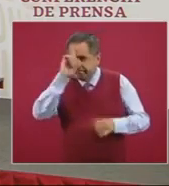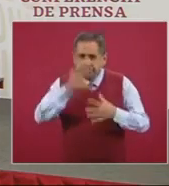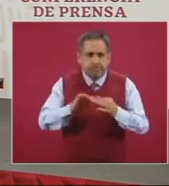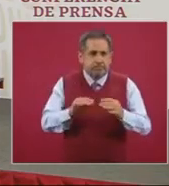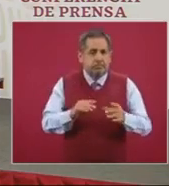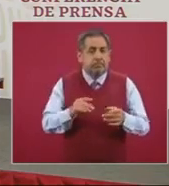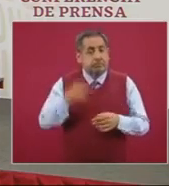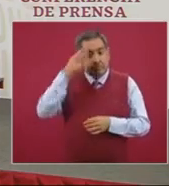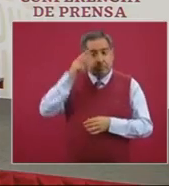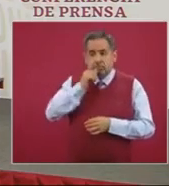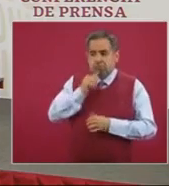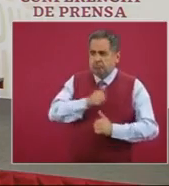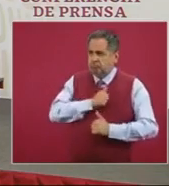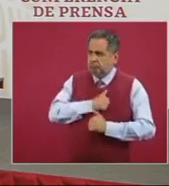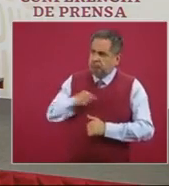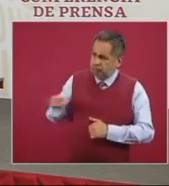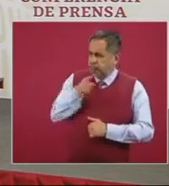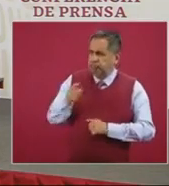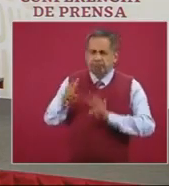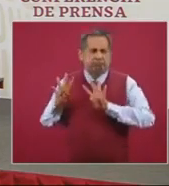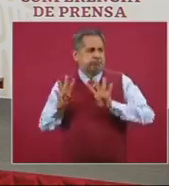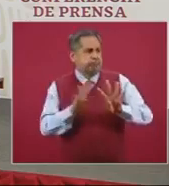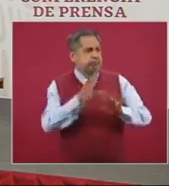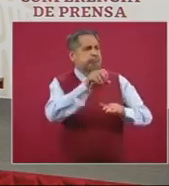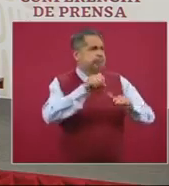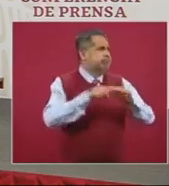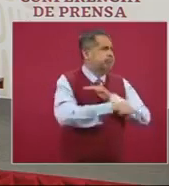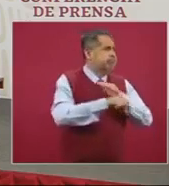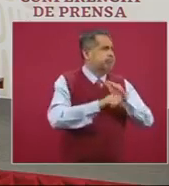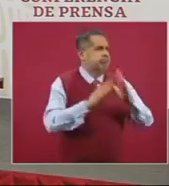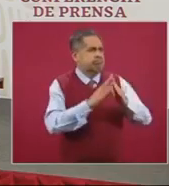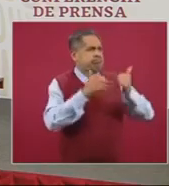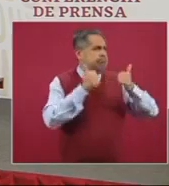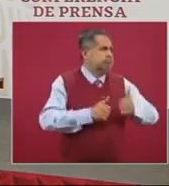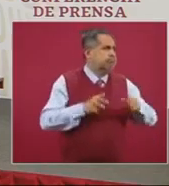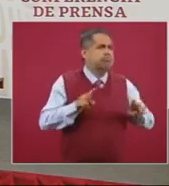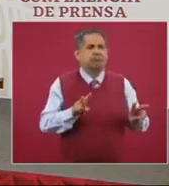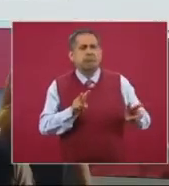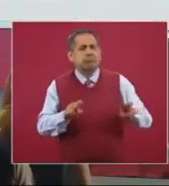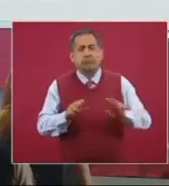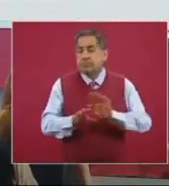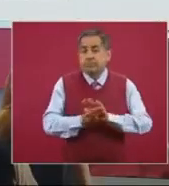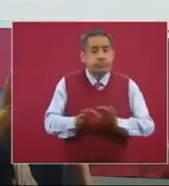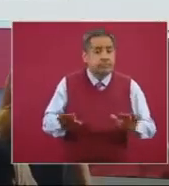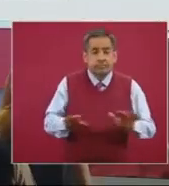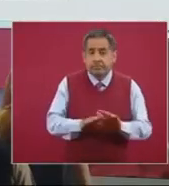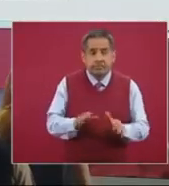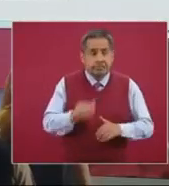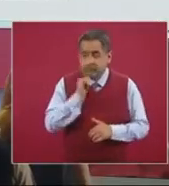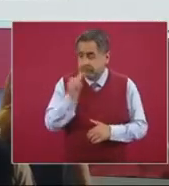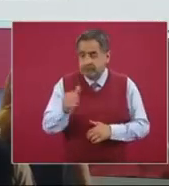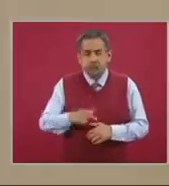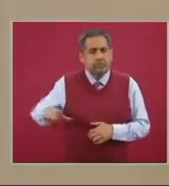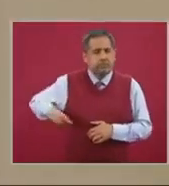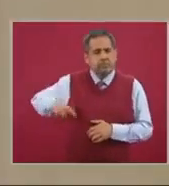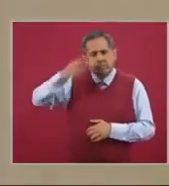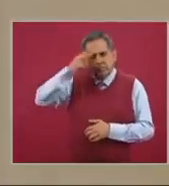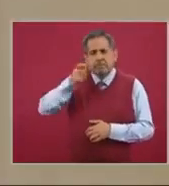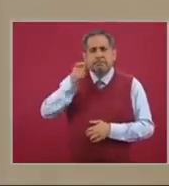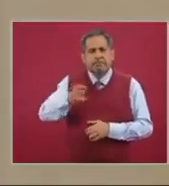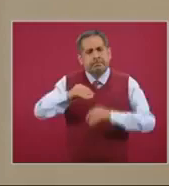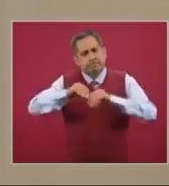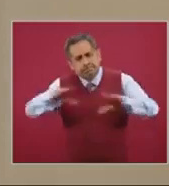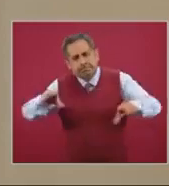pública para forzar que existan cambios de conducta en este sentido. Lo que el gobierno de México ha hecho es